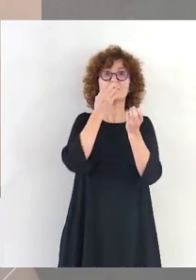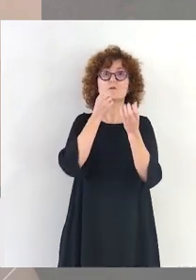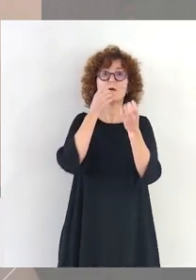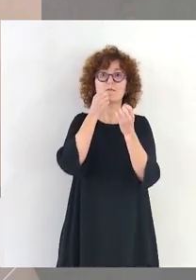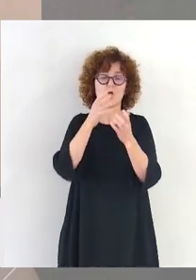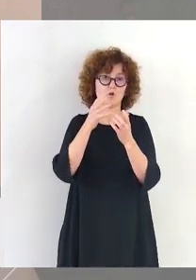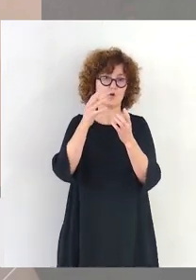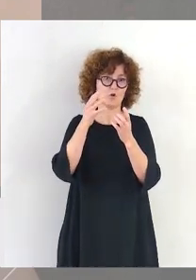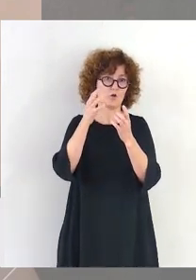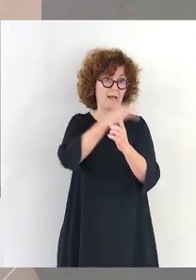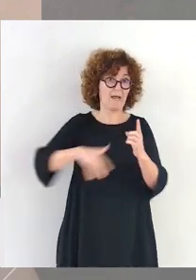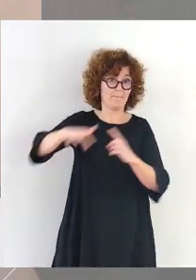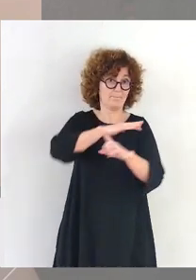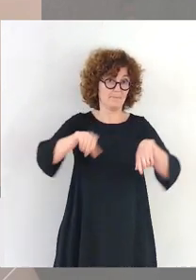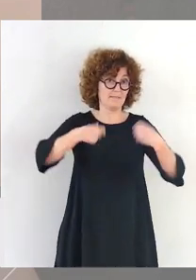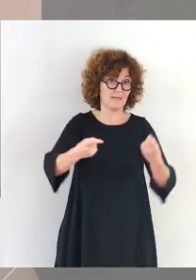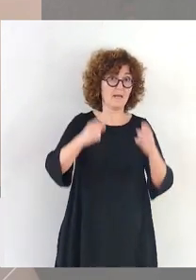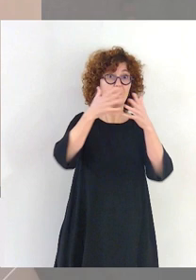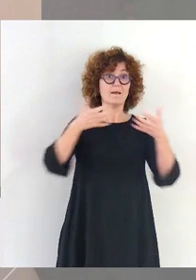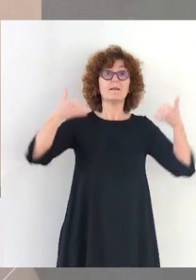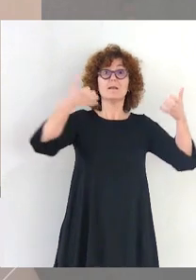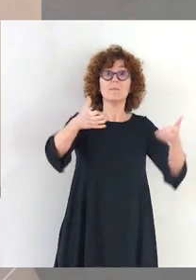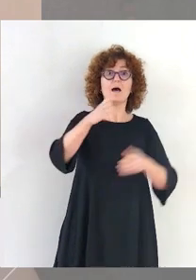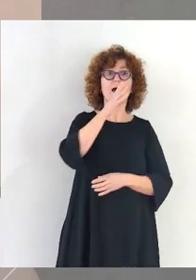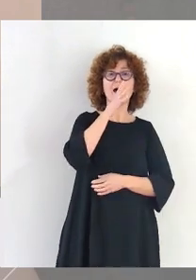ambiental bajo un lema que era el agua